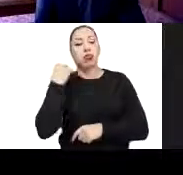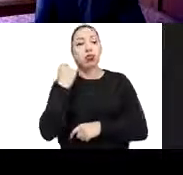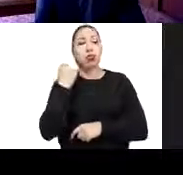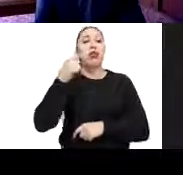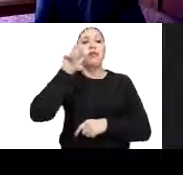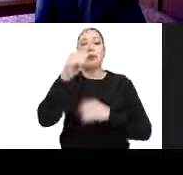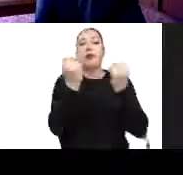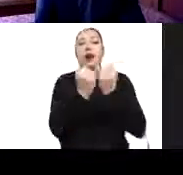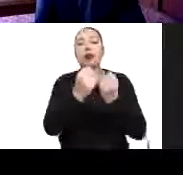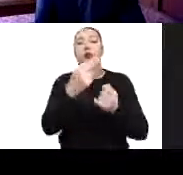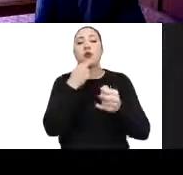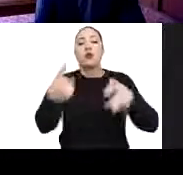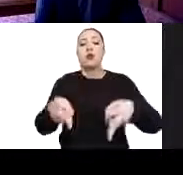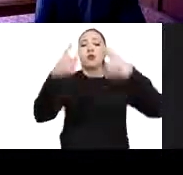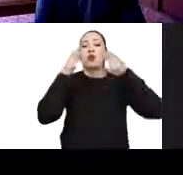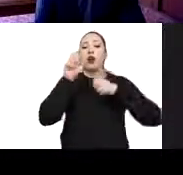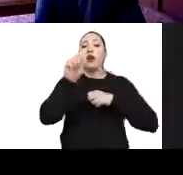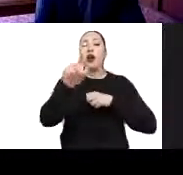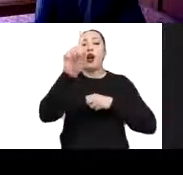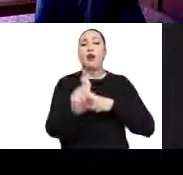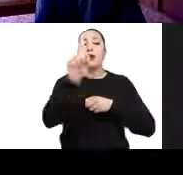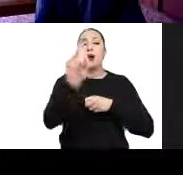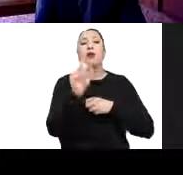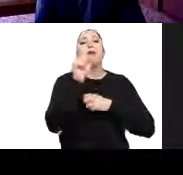¿no? Además de la pérdida, digamos,